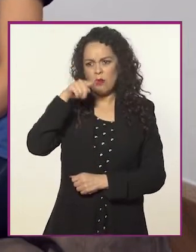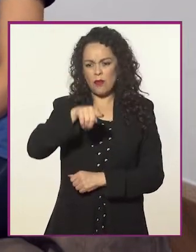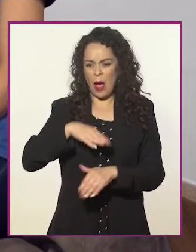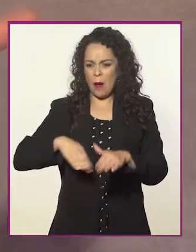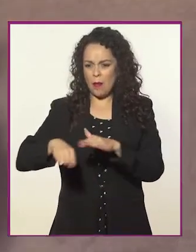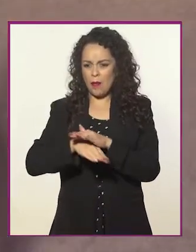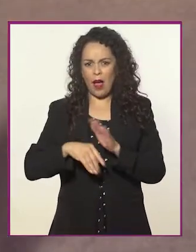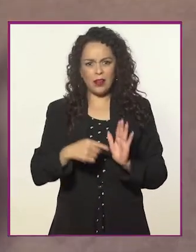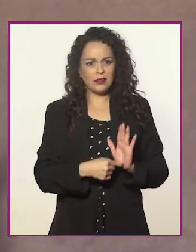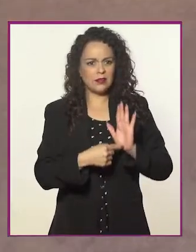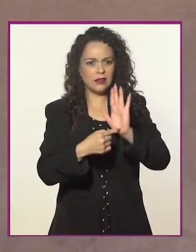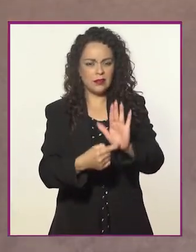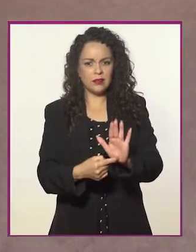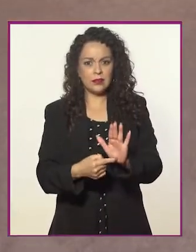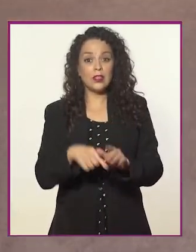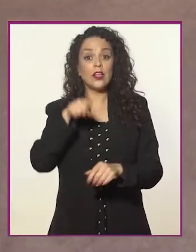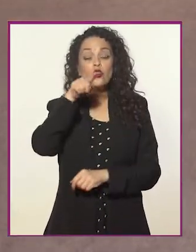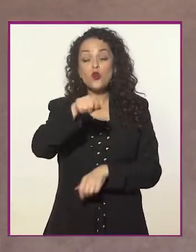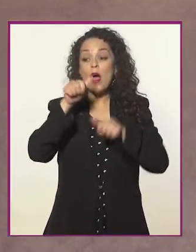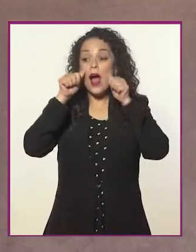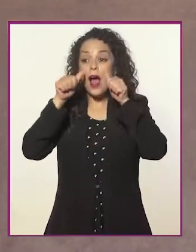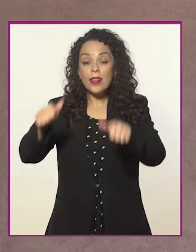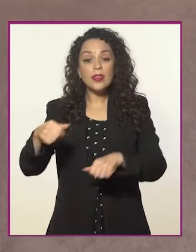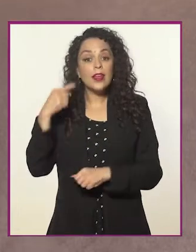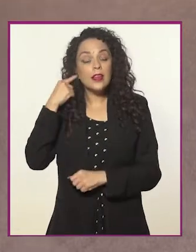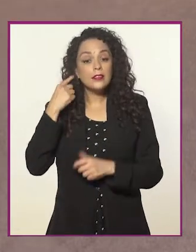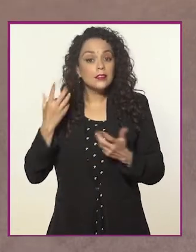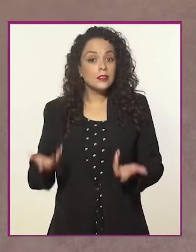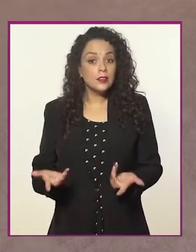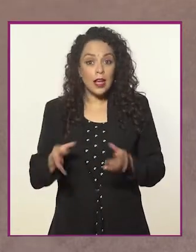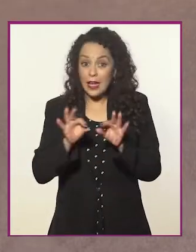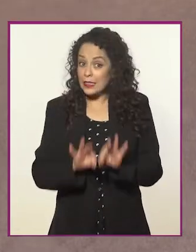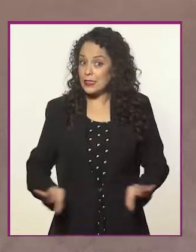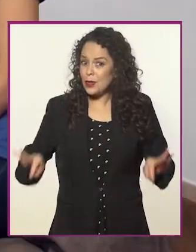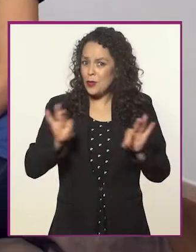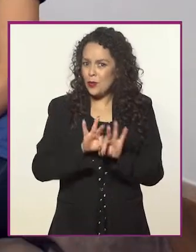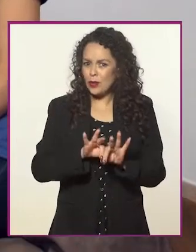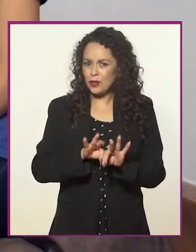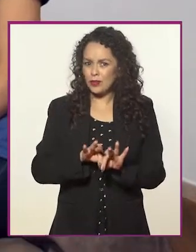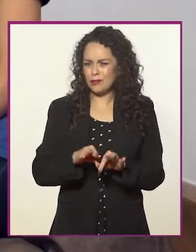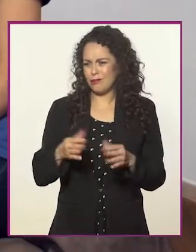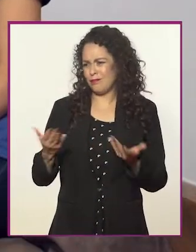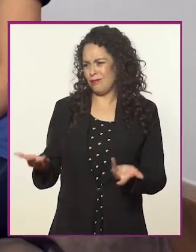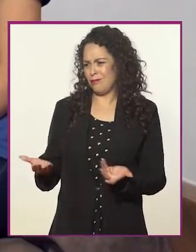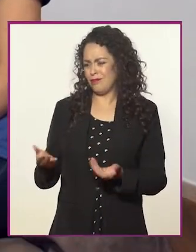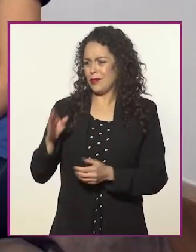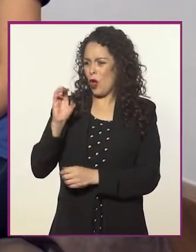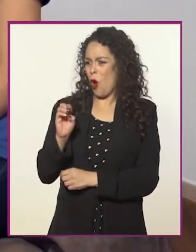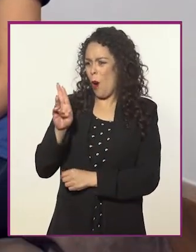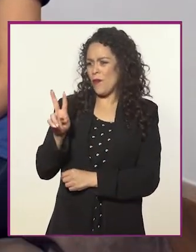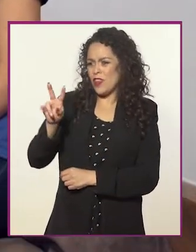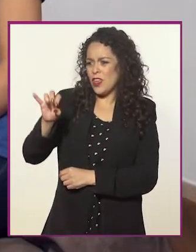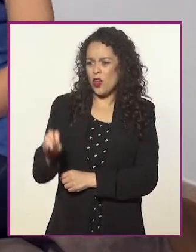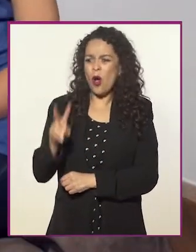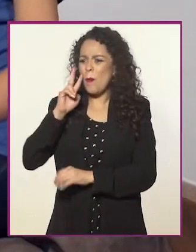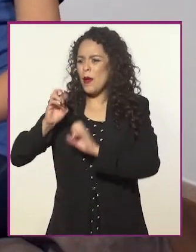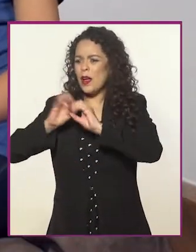básica. Muy importante. Presta atención. Un poco obvias, ¿no crees? Funcionales, diría